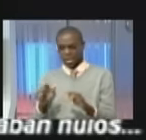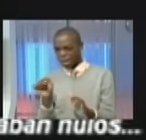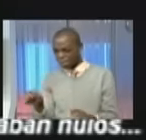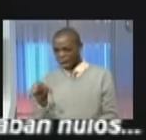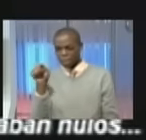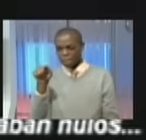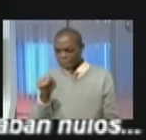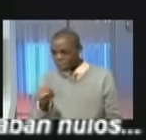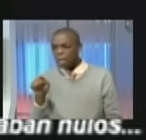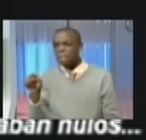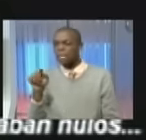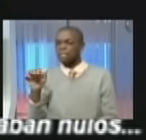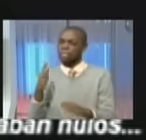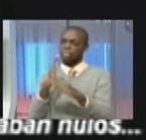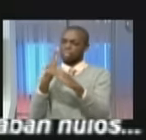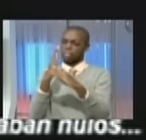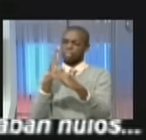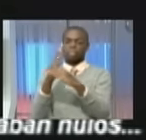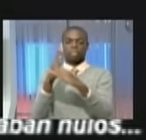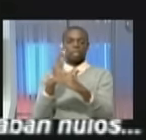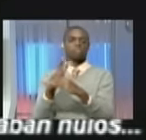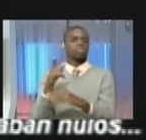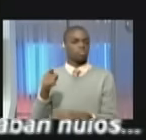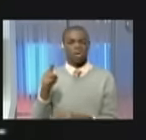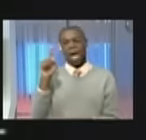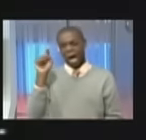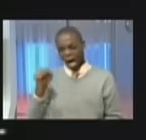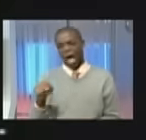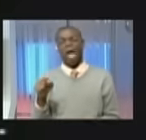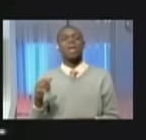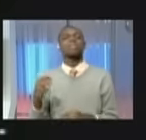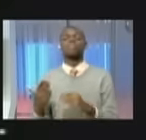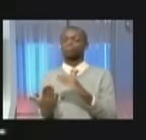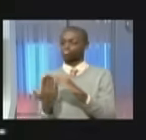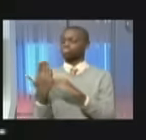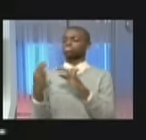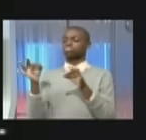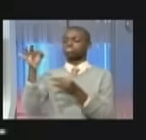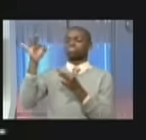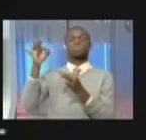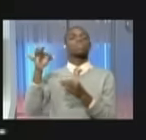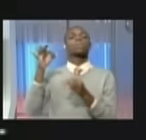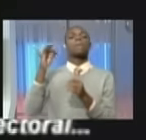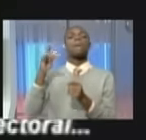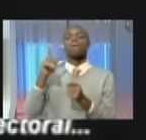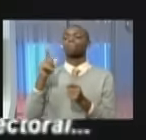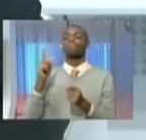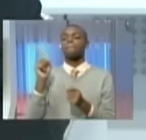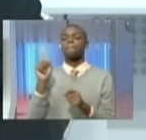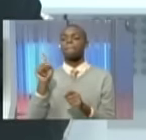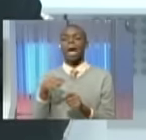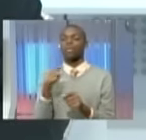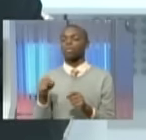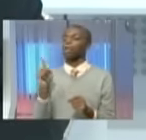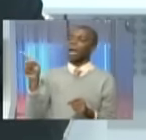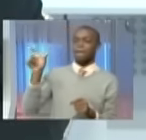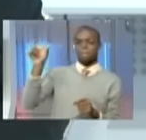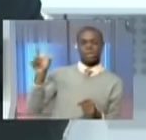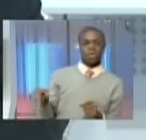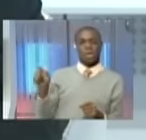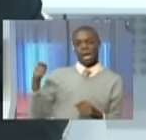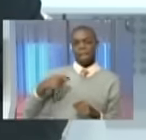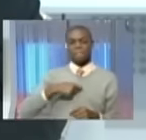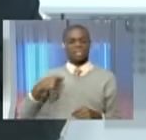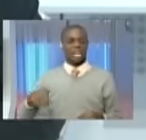rato por qué porque hay varios votos que están nulo por la culpa de ese presidente que est manejando